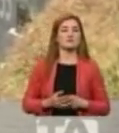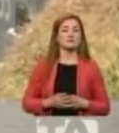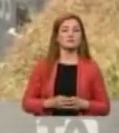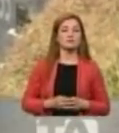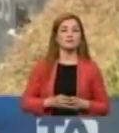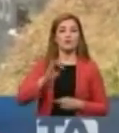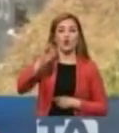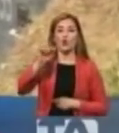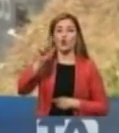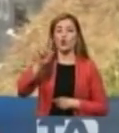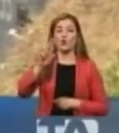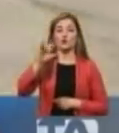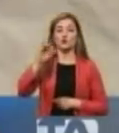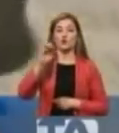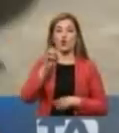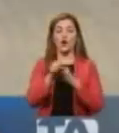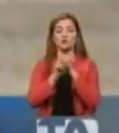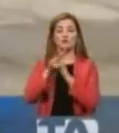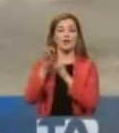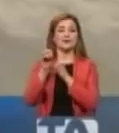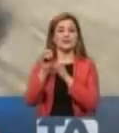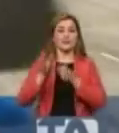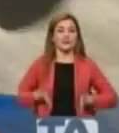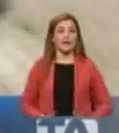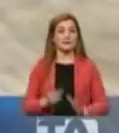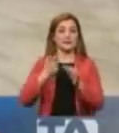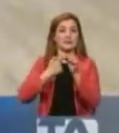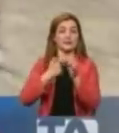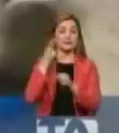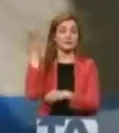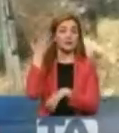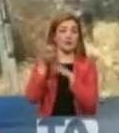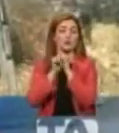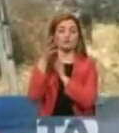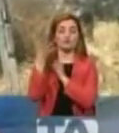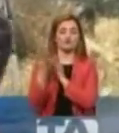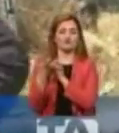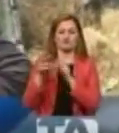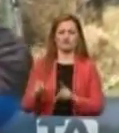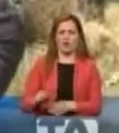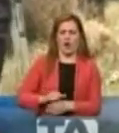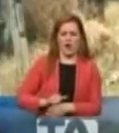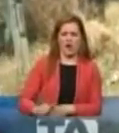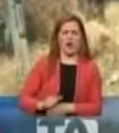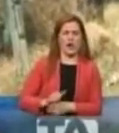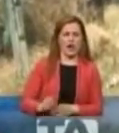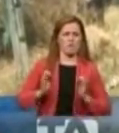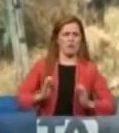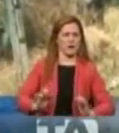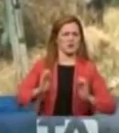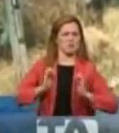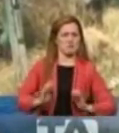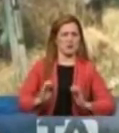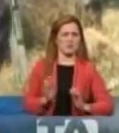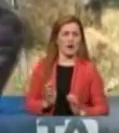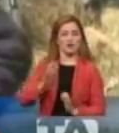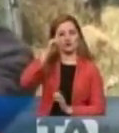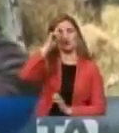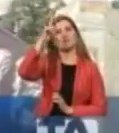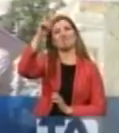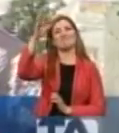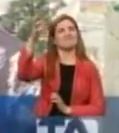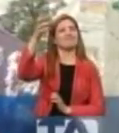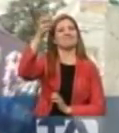Julio es un joven quiteño de 20 años. Desde los 15 estaba preparándose para cumplir un sueño, ingresar a las filas de la Policía